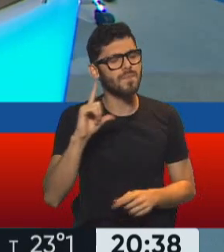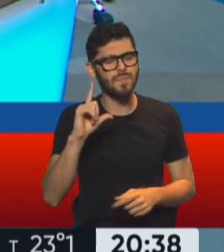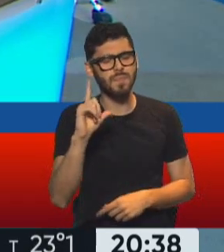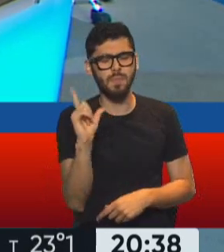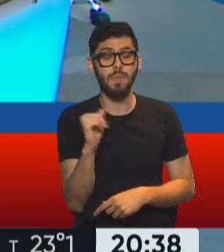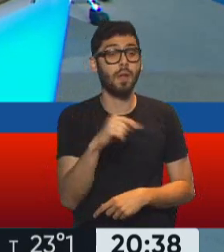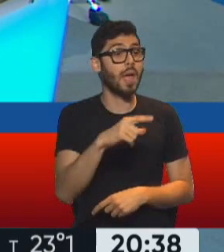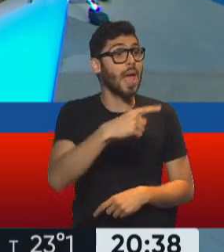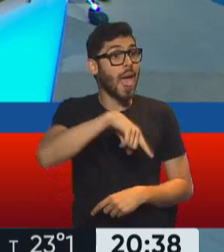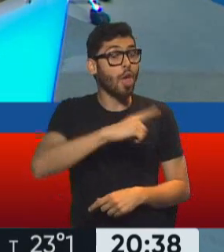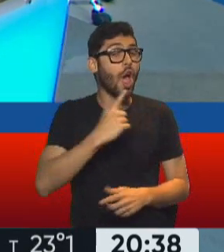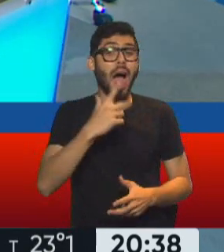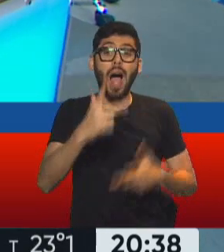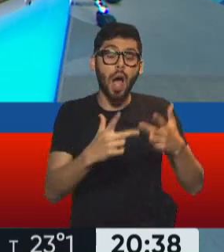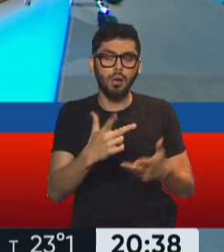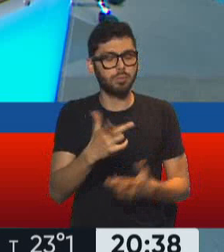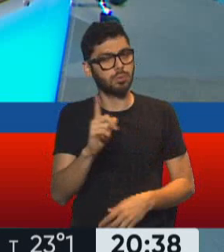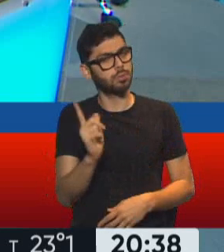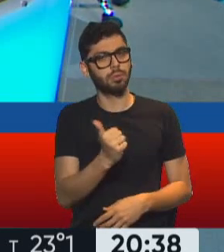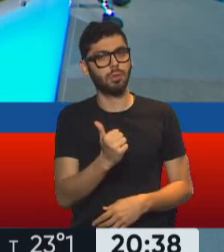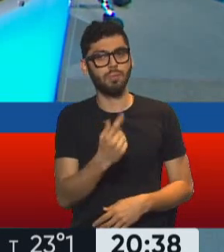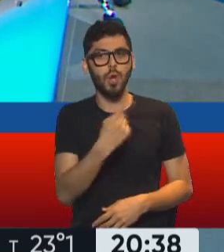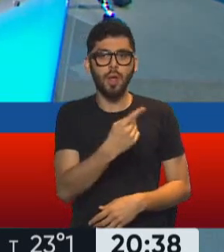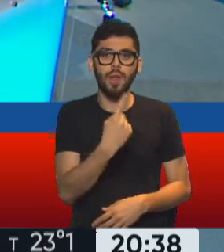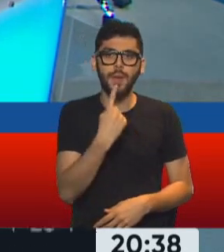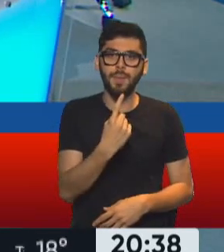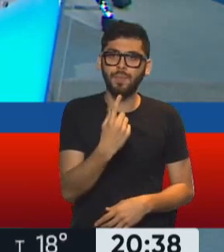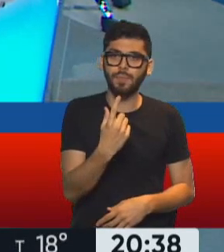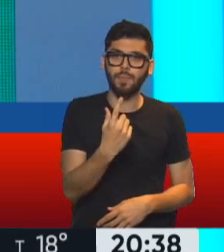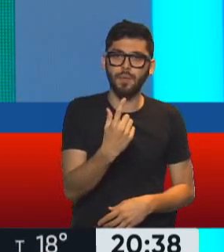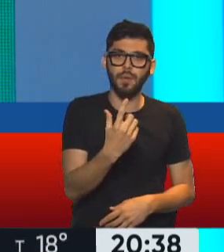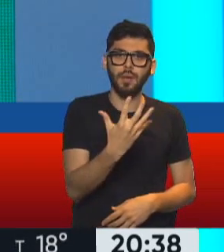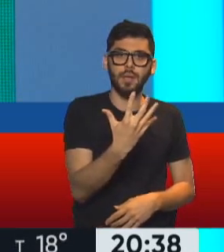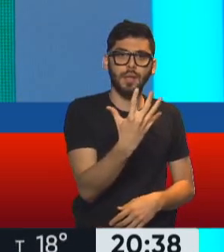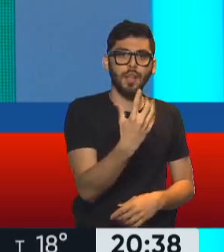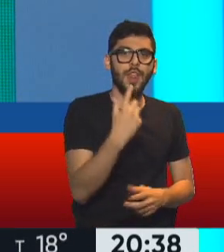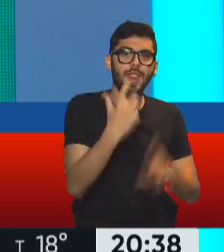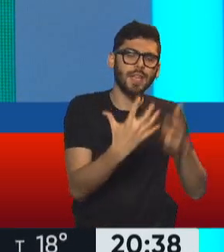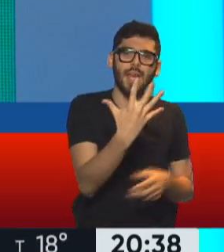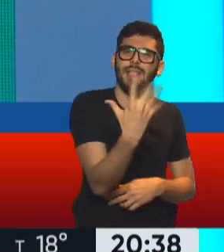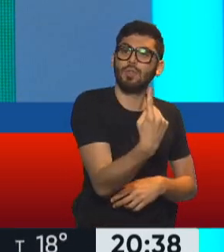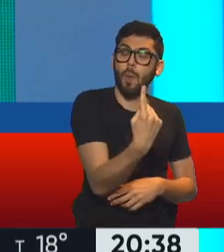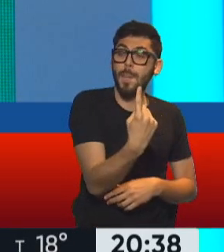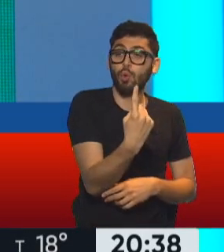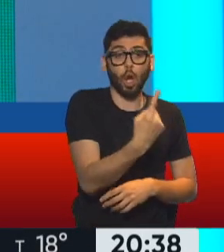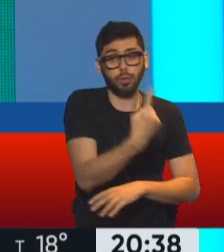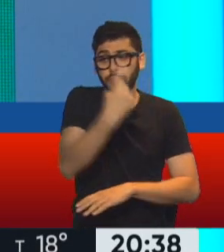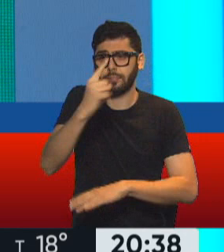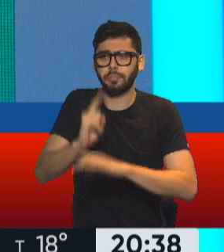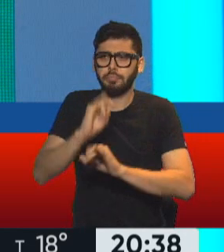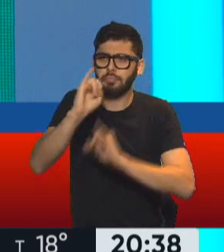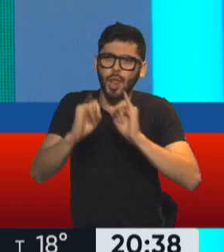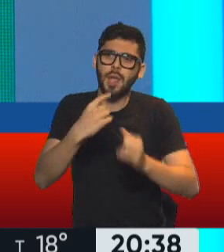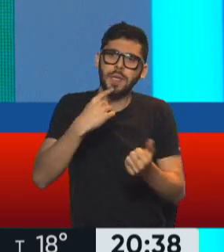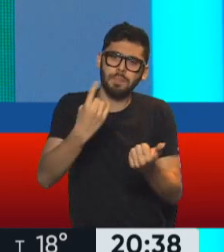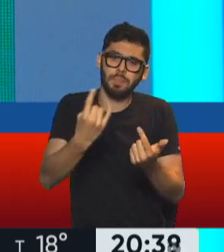plantean ellos, sabiendo que en 5 minutos venís vos a un programa de televisión y desmontás el argumento mentiroso. También ellos plantearon